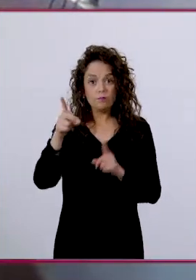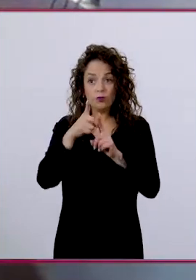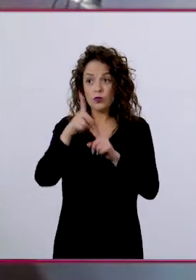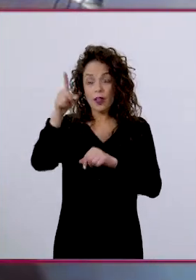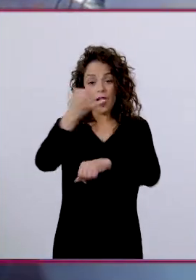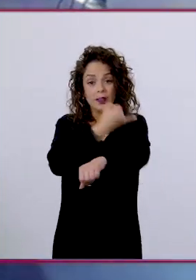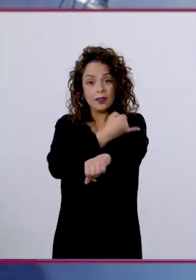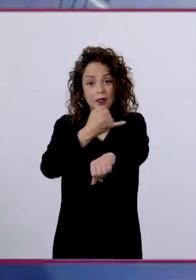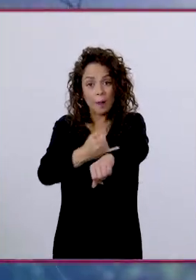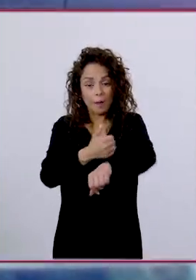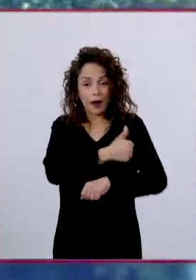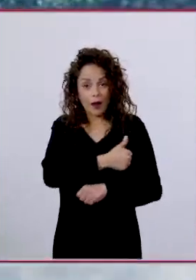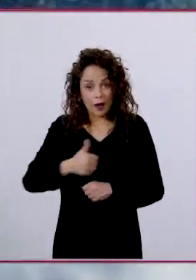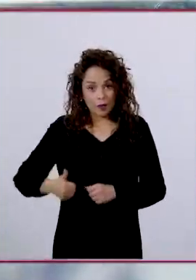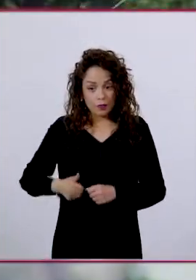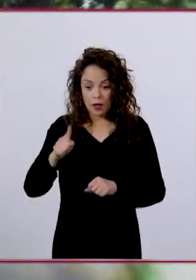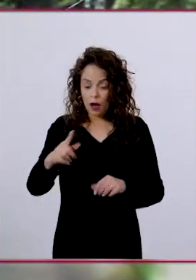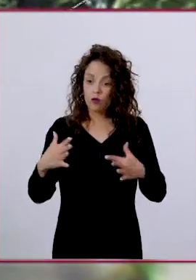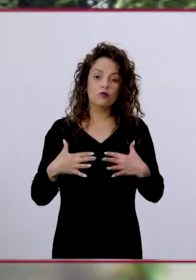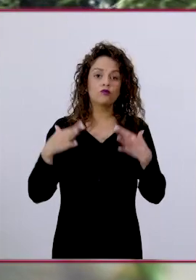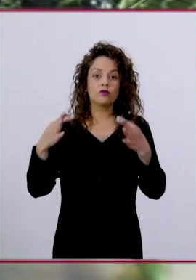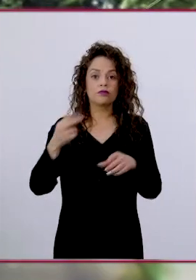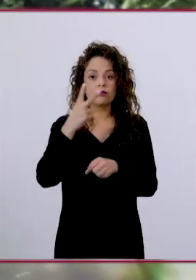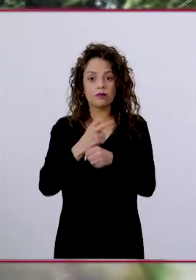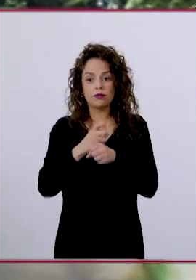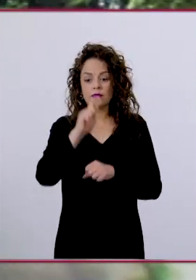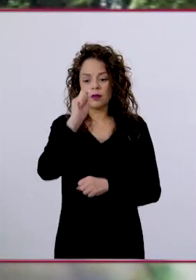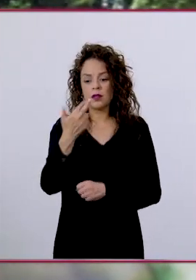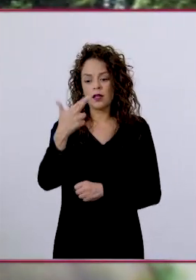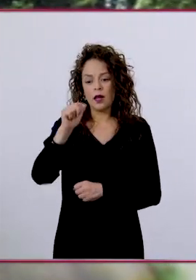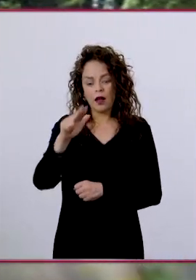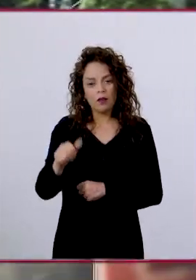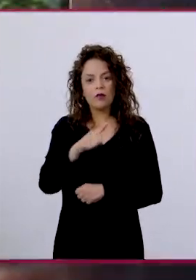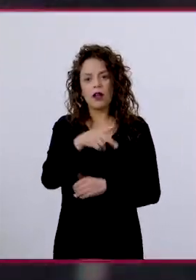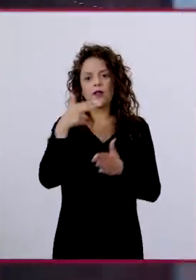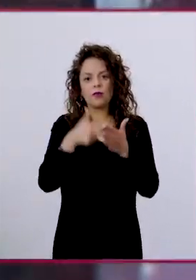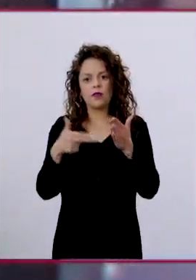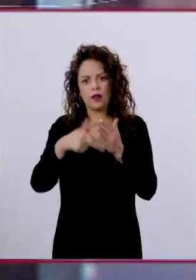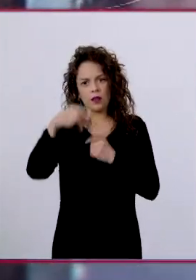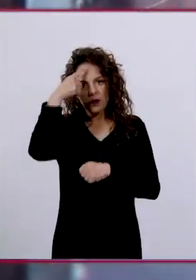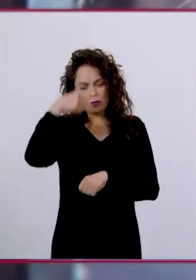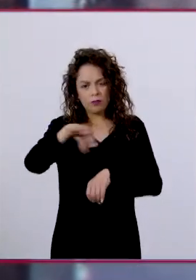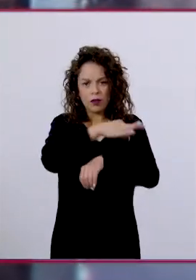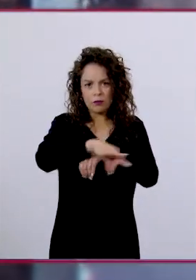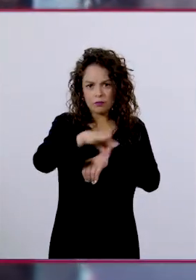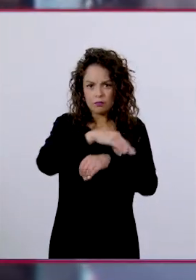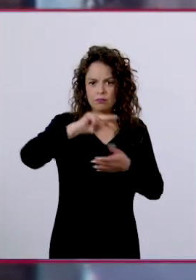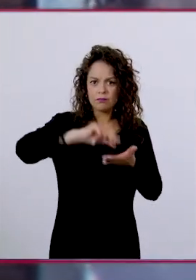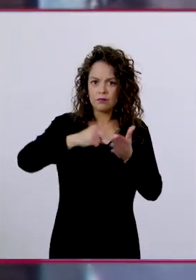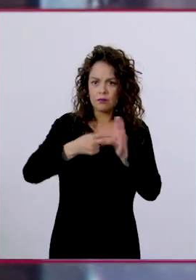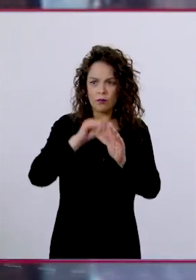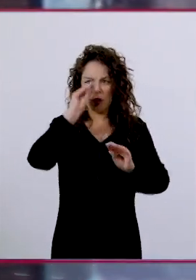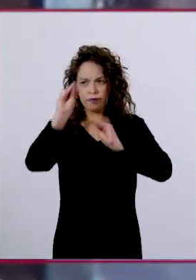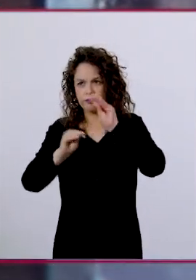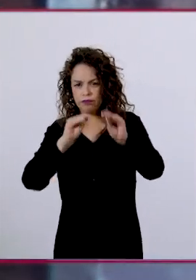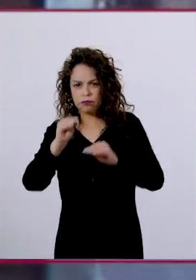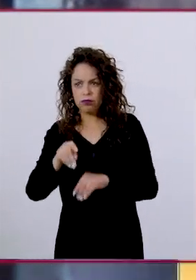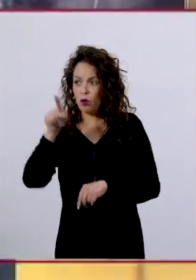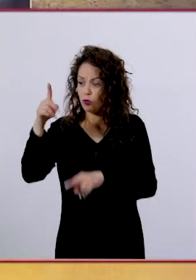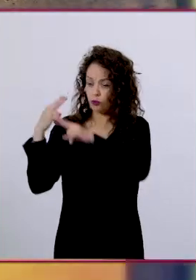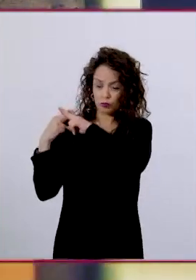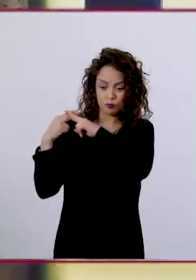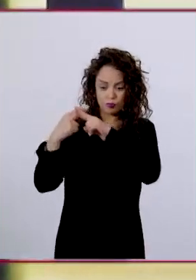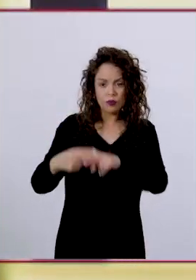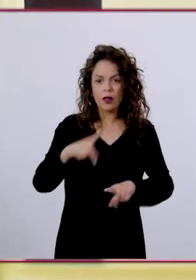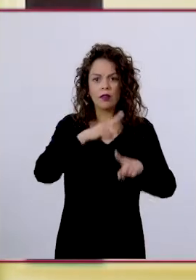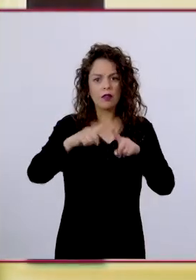Iztapalapa. Es cofundadora de Grava, taller de arquitectura y diseño. A lo largo de su carrera ha trabajado en diversos proyectos